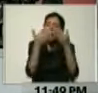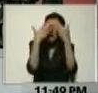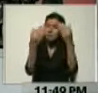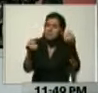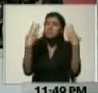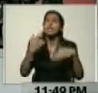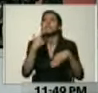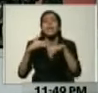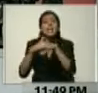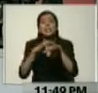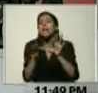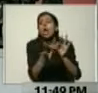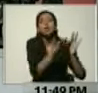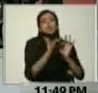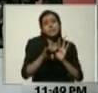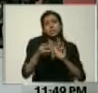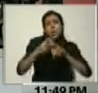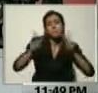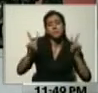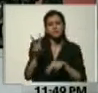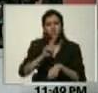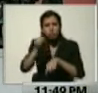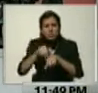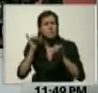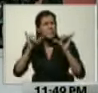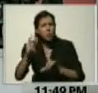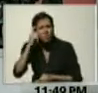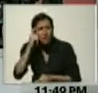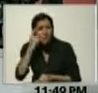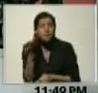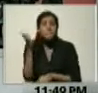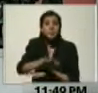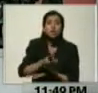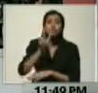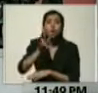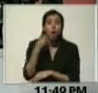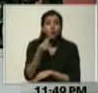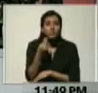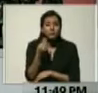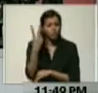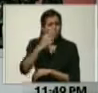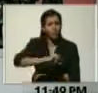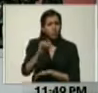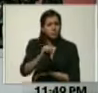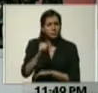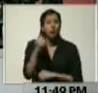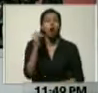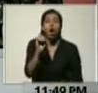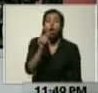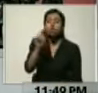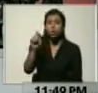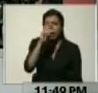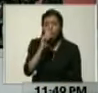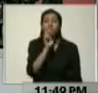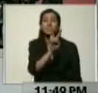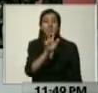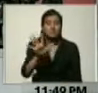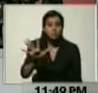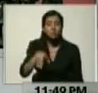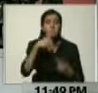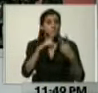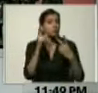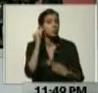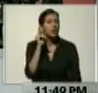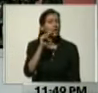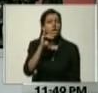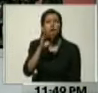reconciliación, justo al mismo día en que son asesinados dos jóvenes, Otto Márquez, de 25 años, y